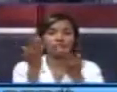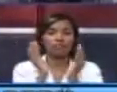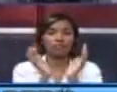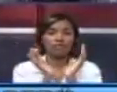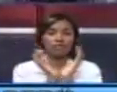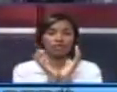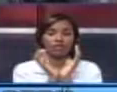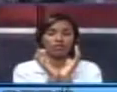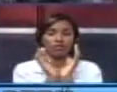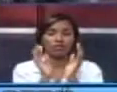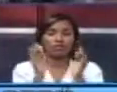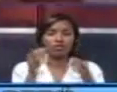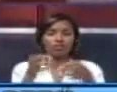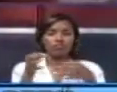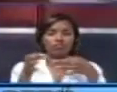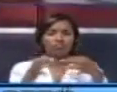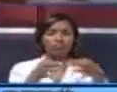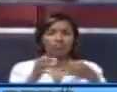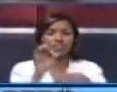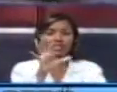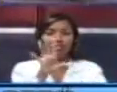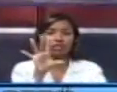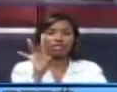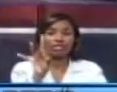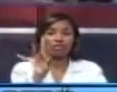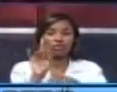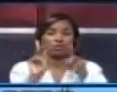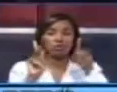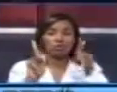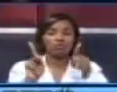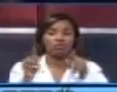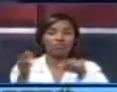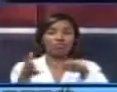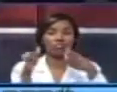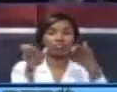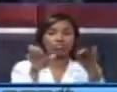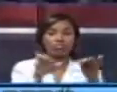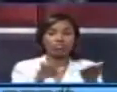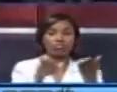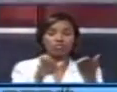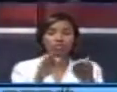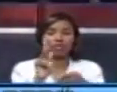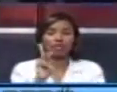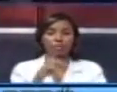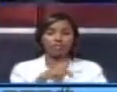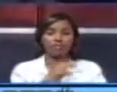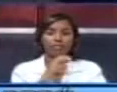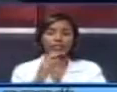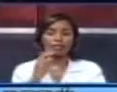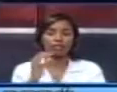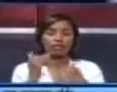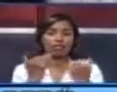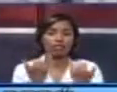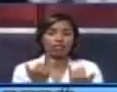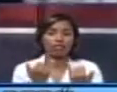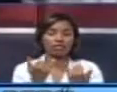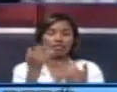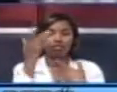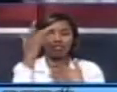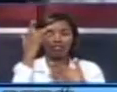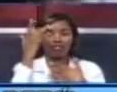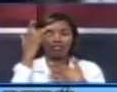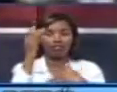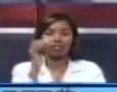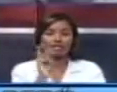Seguro Social, 58 es el número de muertes que se mantiene en este momento la bacteria